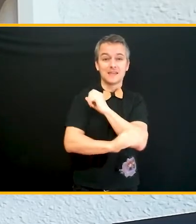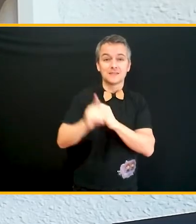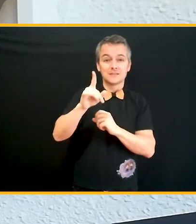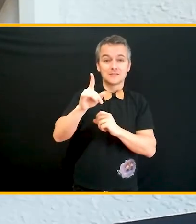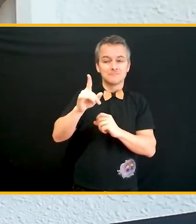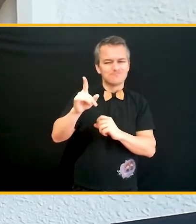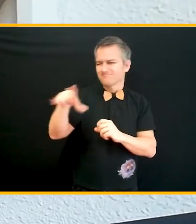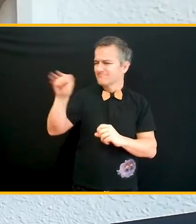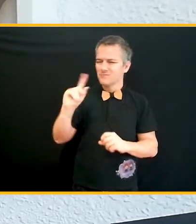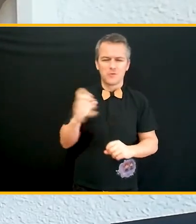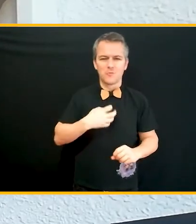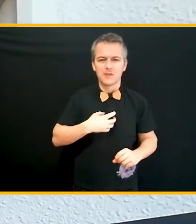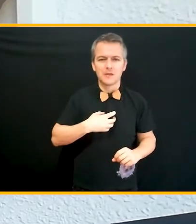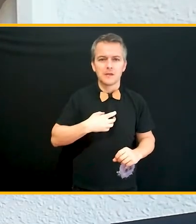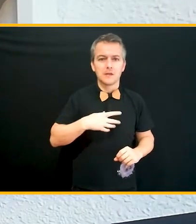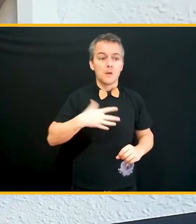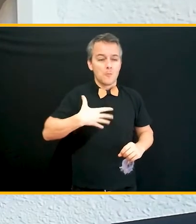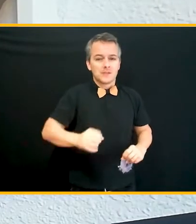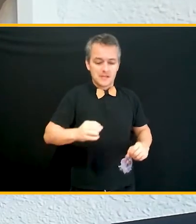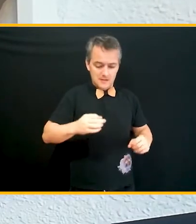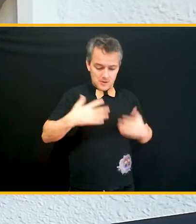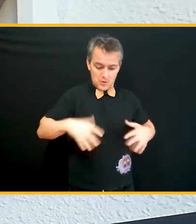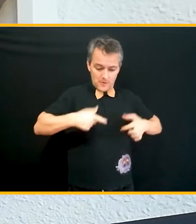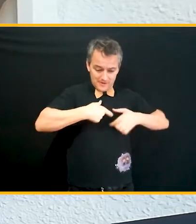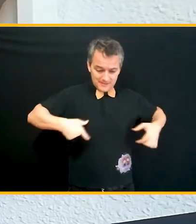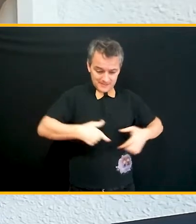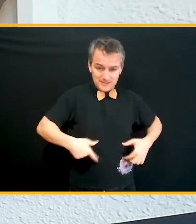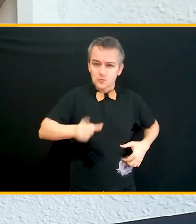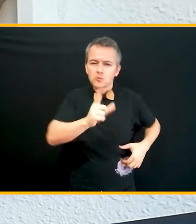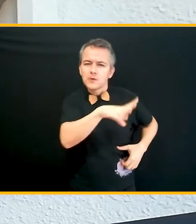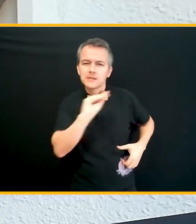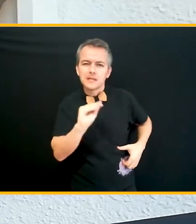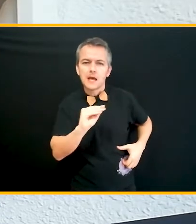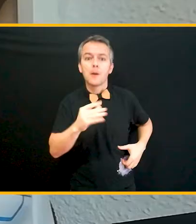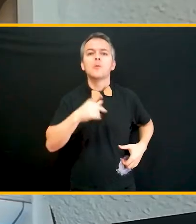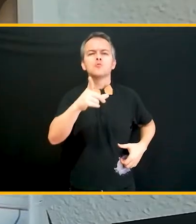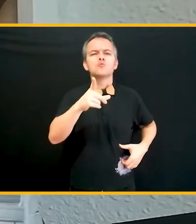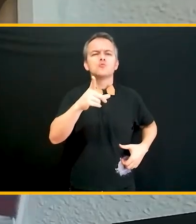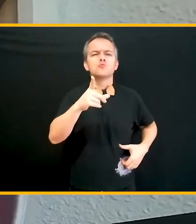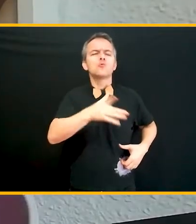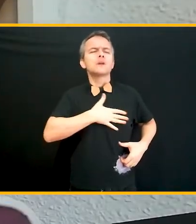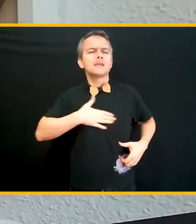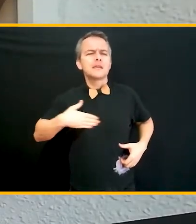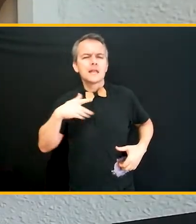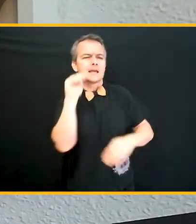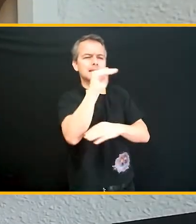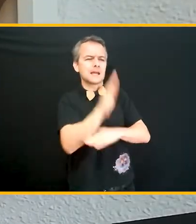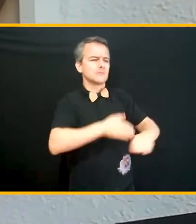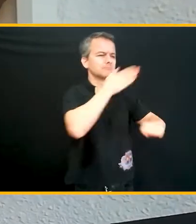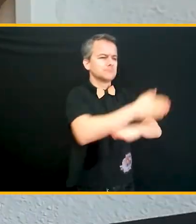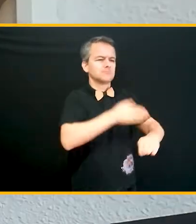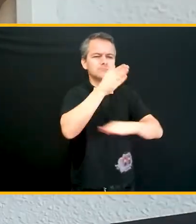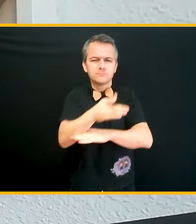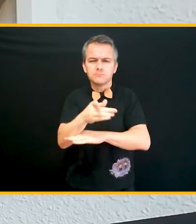sus prendas de vestir. Pero aún así, ¿quiere viajar al extranjero y enterarse? Pues aquí llega el